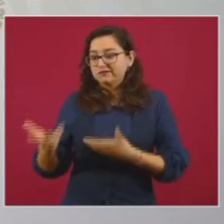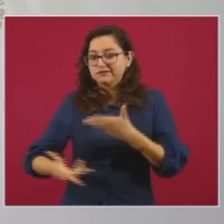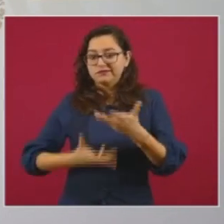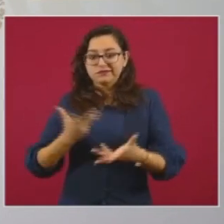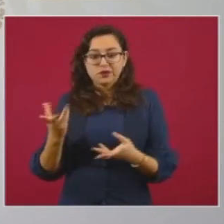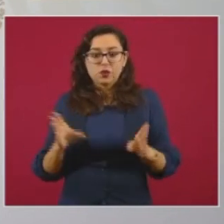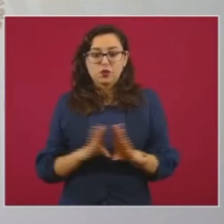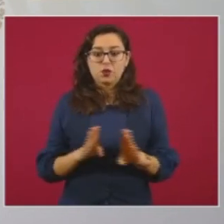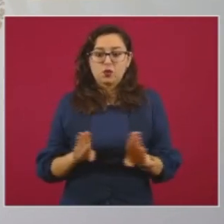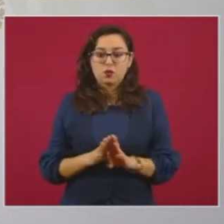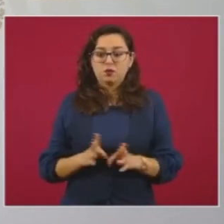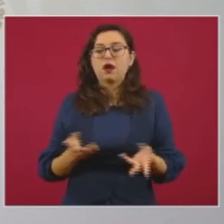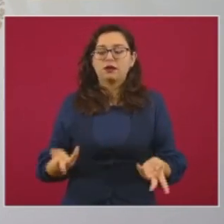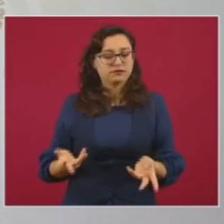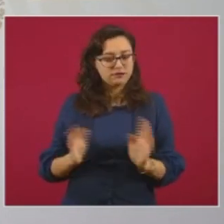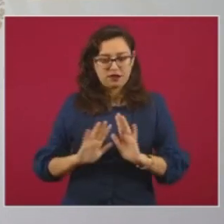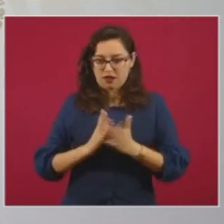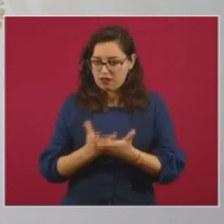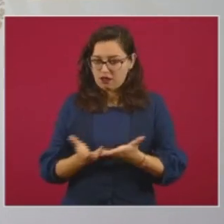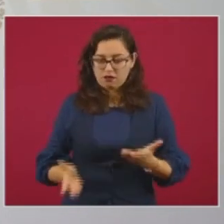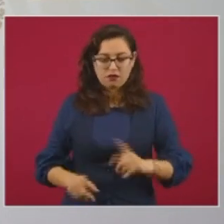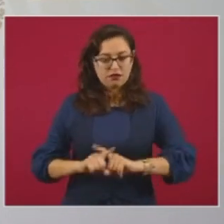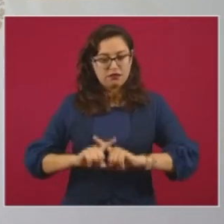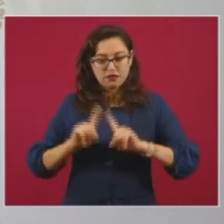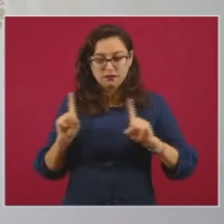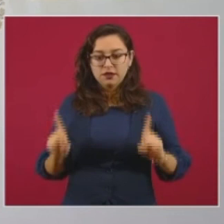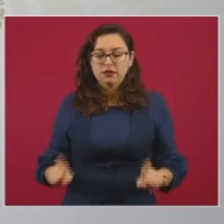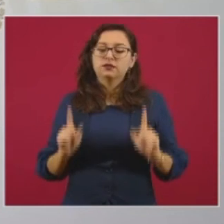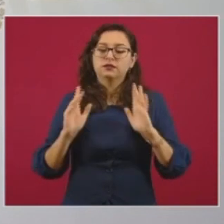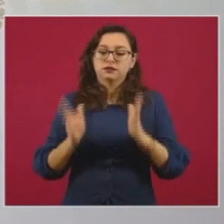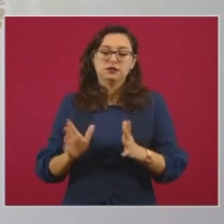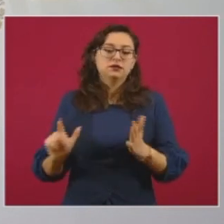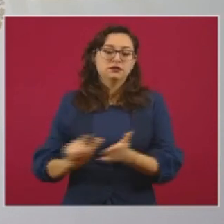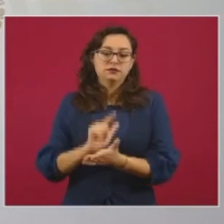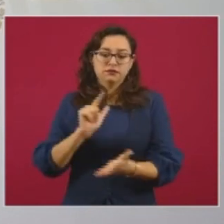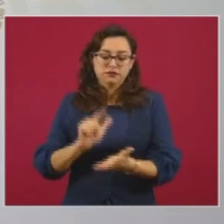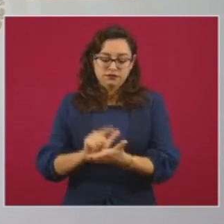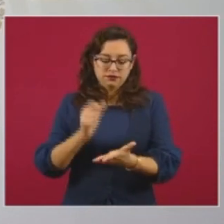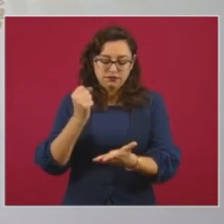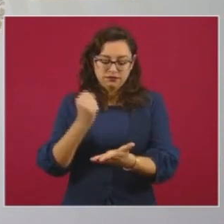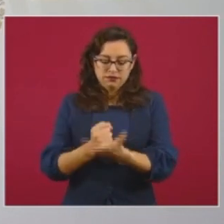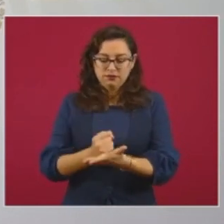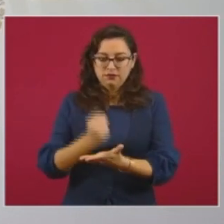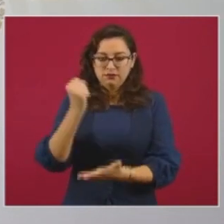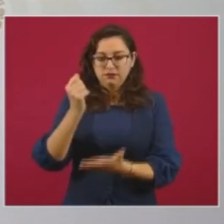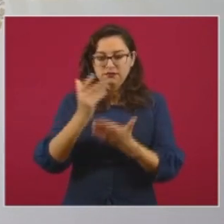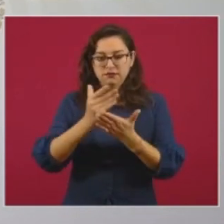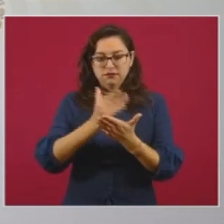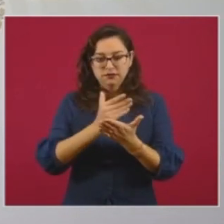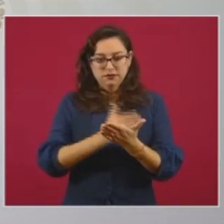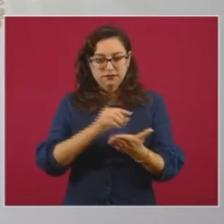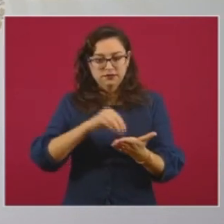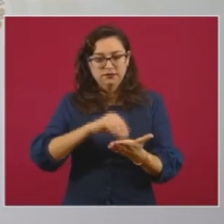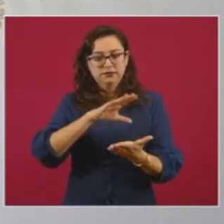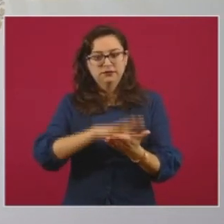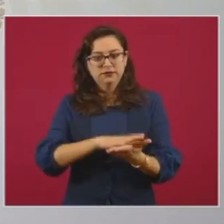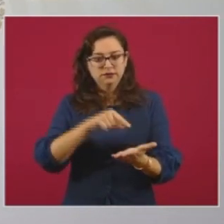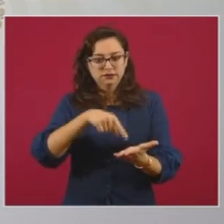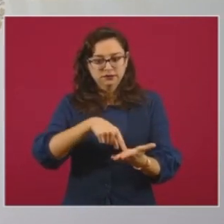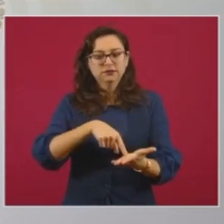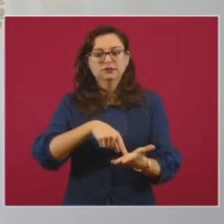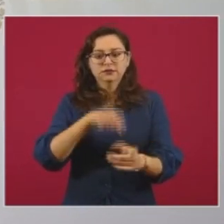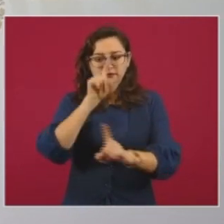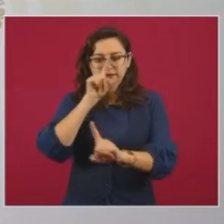orientación. Entonces, esta reforma que se aprobó, entre otras cosas, tiene